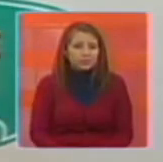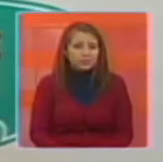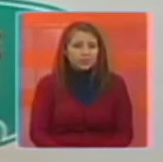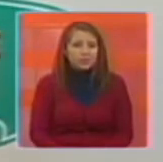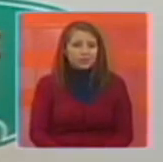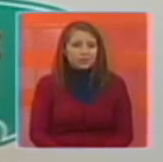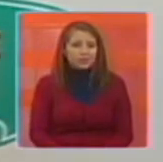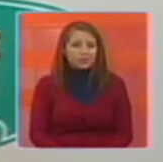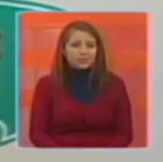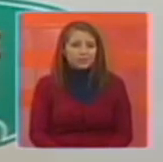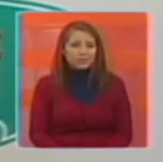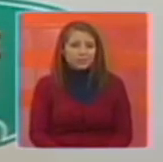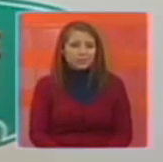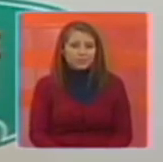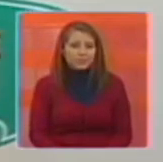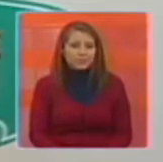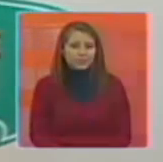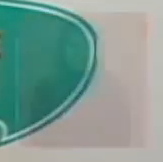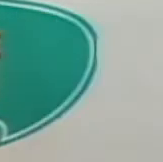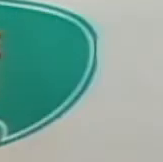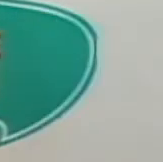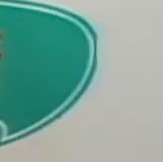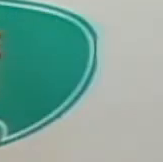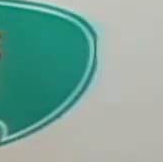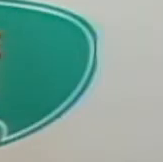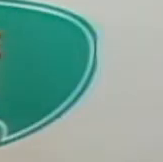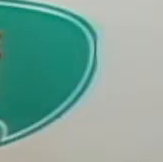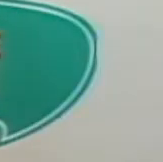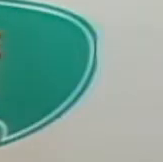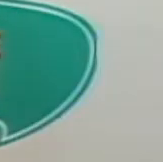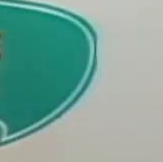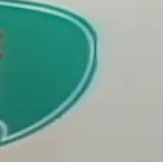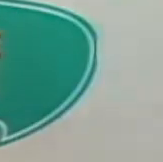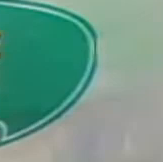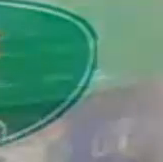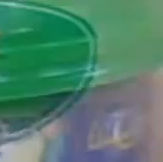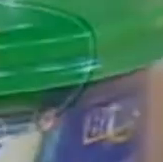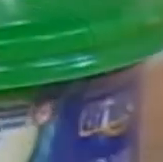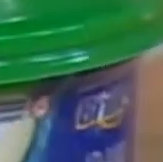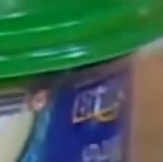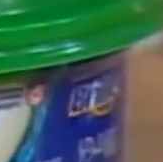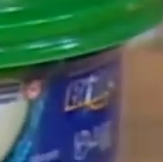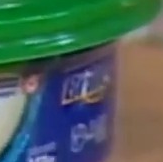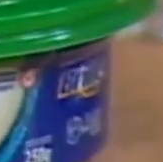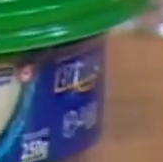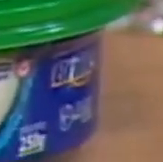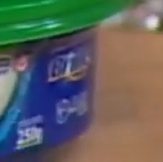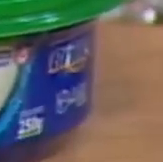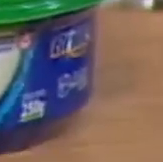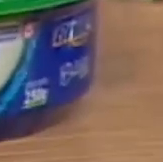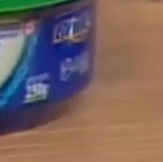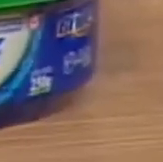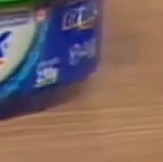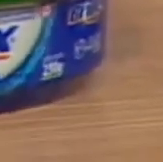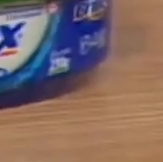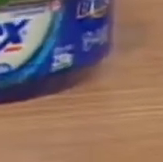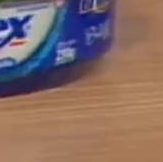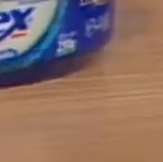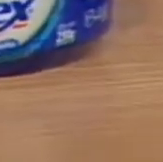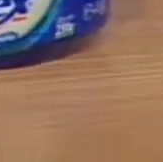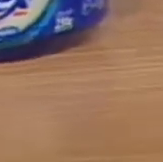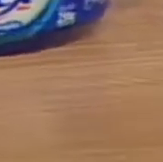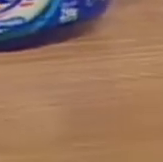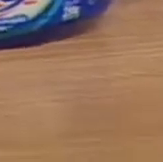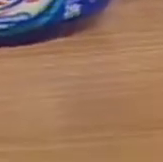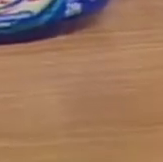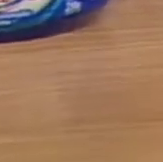Brillex. Compartir las tareas del hogar ahora es más fácil. Brillex es una crema de para lavar los platos, una